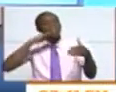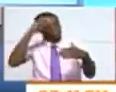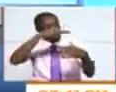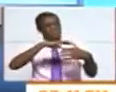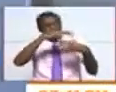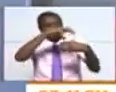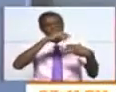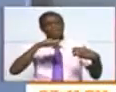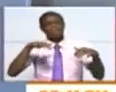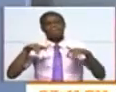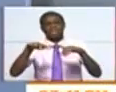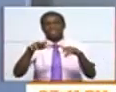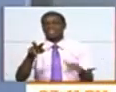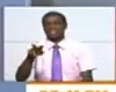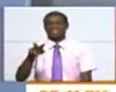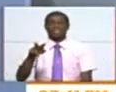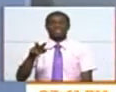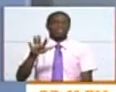Ay, ay, ay.